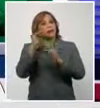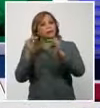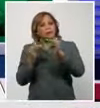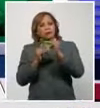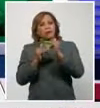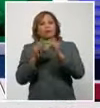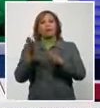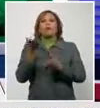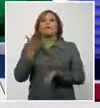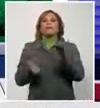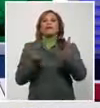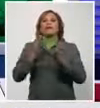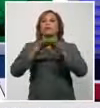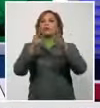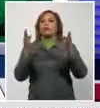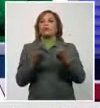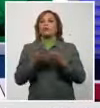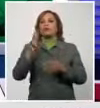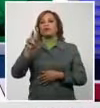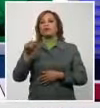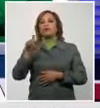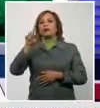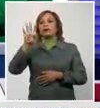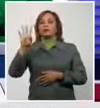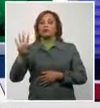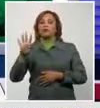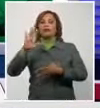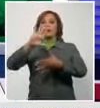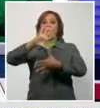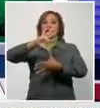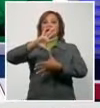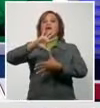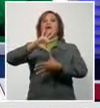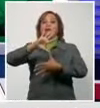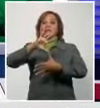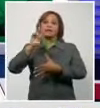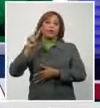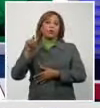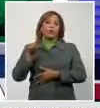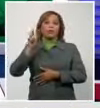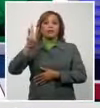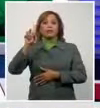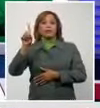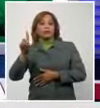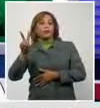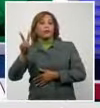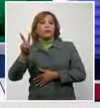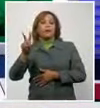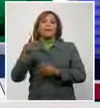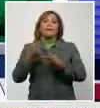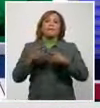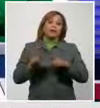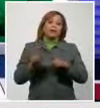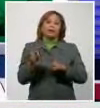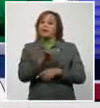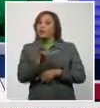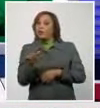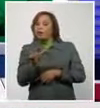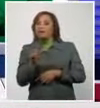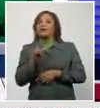del mundo, que es de 2,14%, y que la de las Américas, que es de 2,32%, pero que de todas formas es una